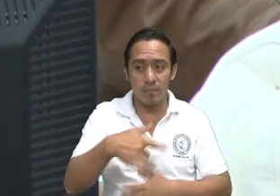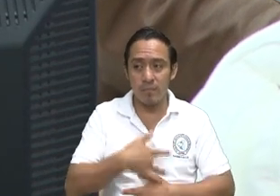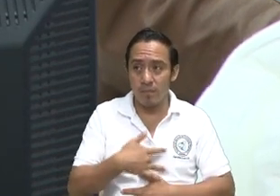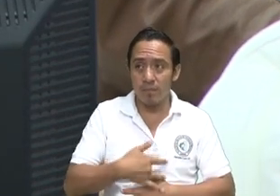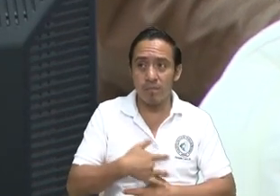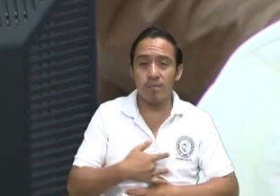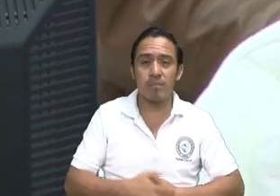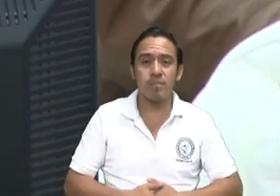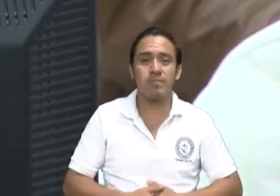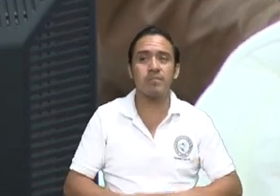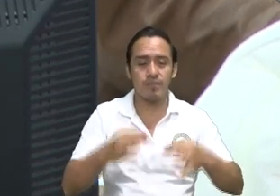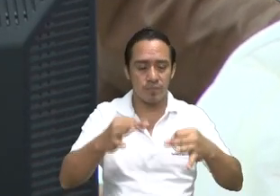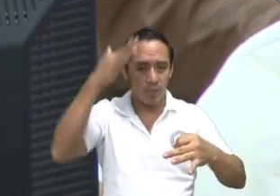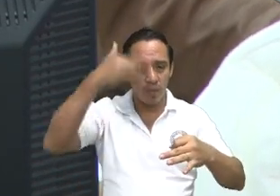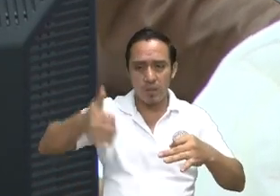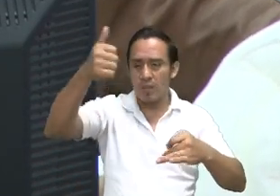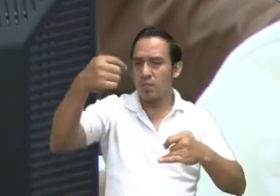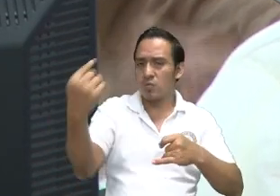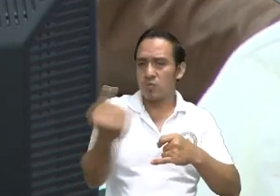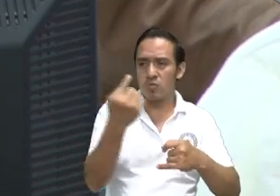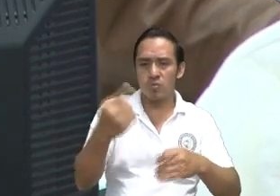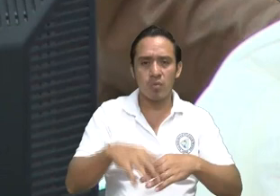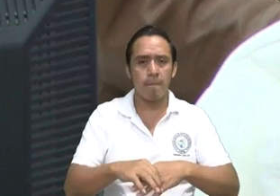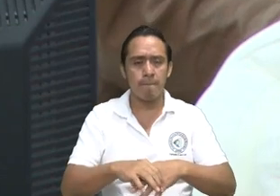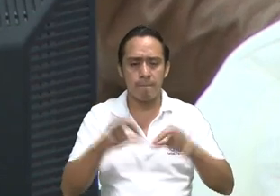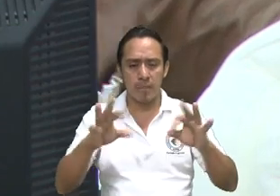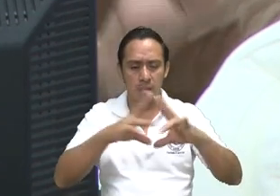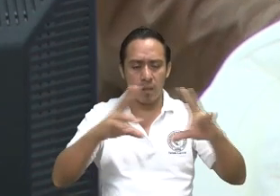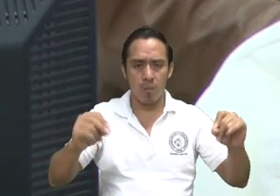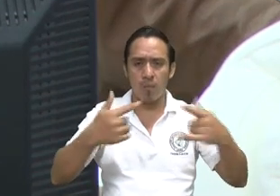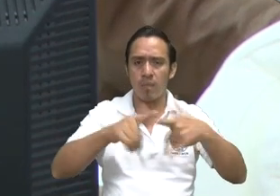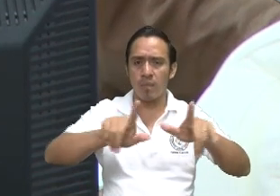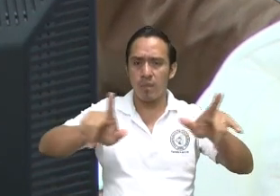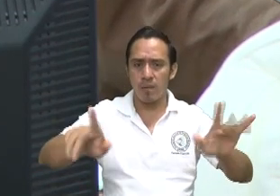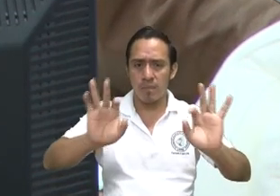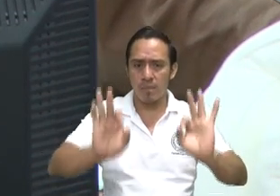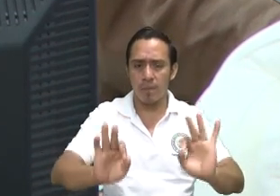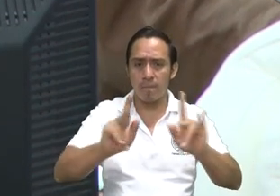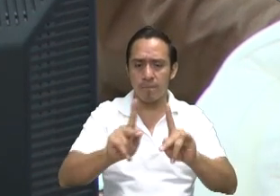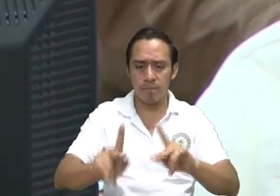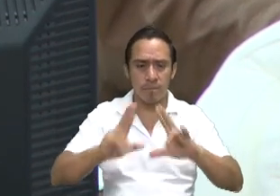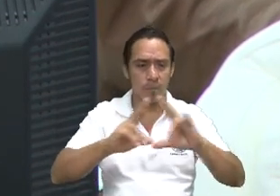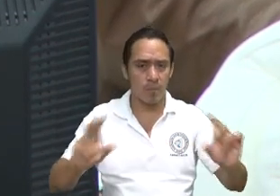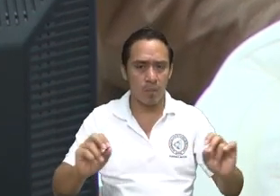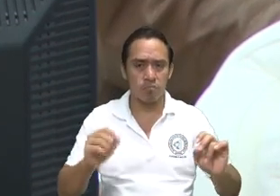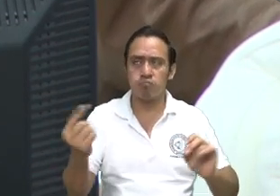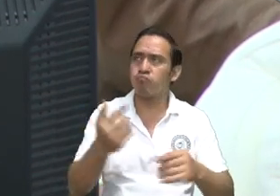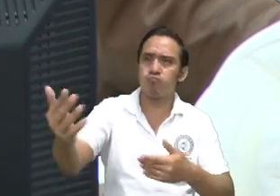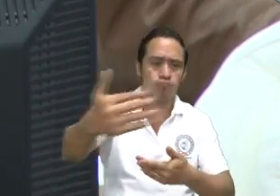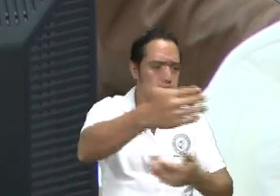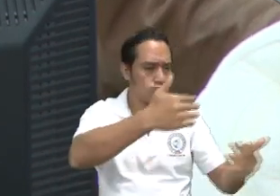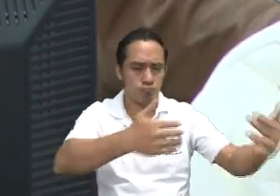necesaria. El general solo quería una patria libre para todos los nicaragüenses. Reunió a